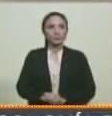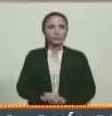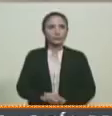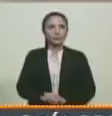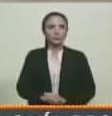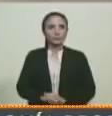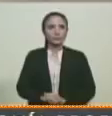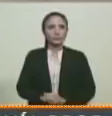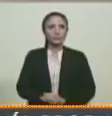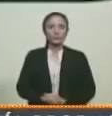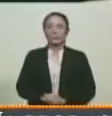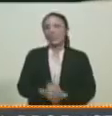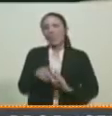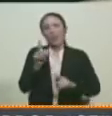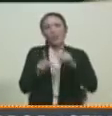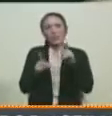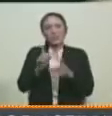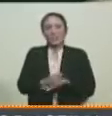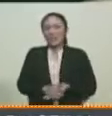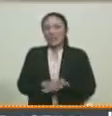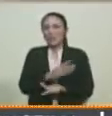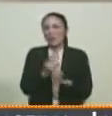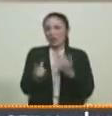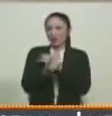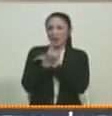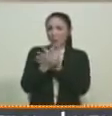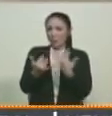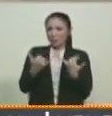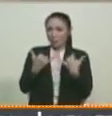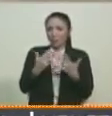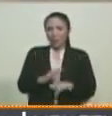como una falsa dicotomía,